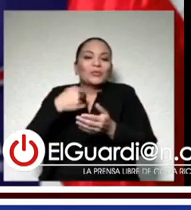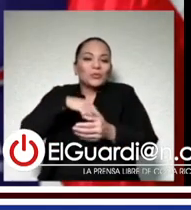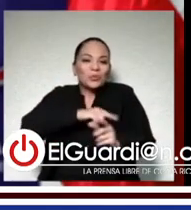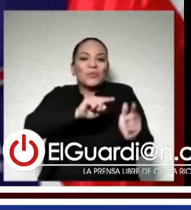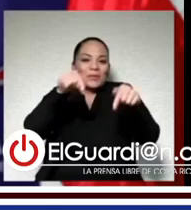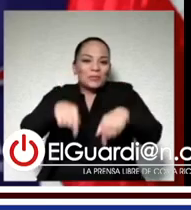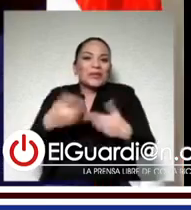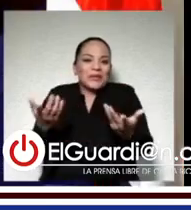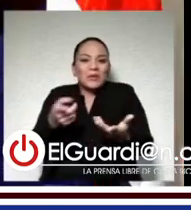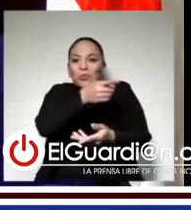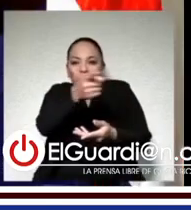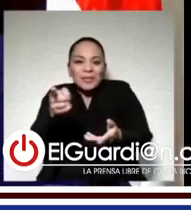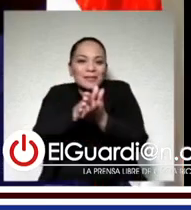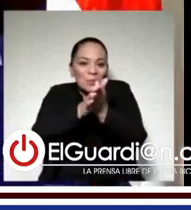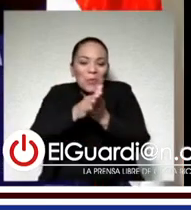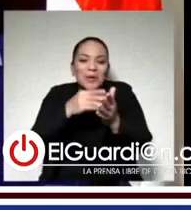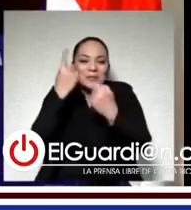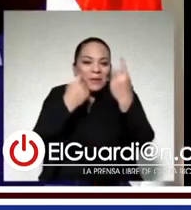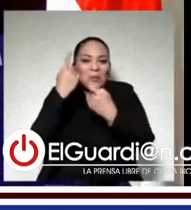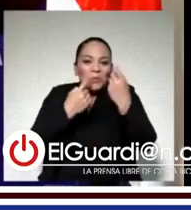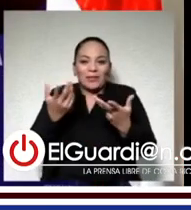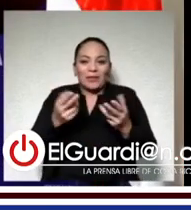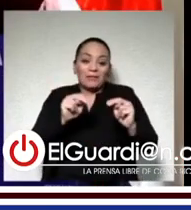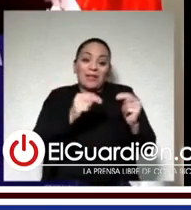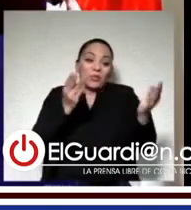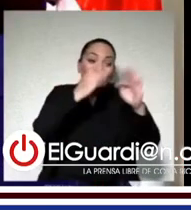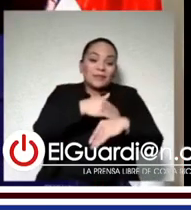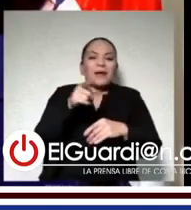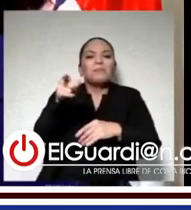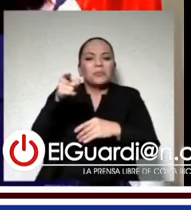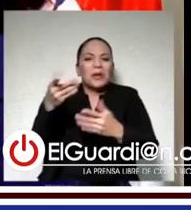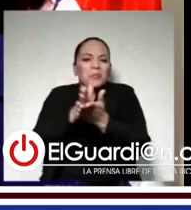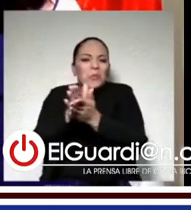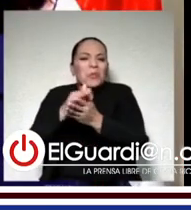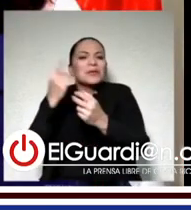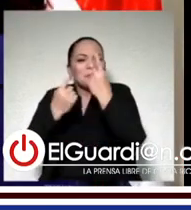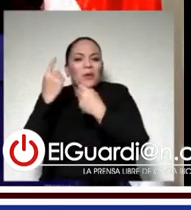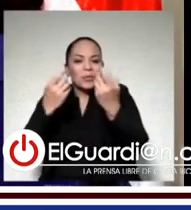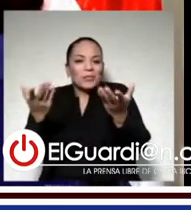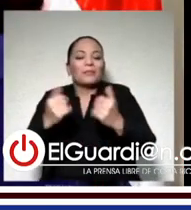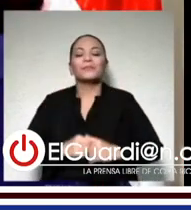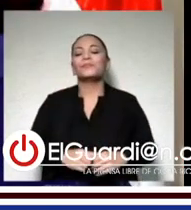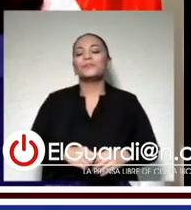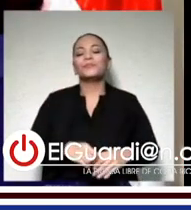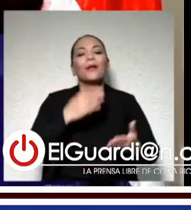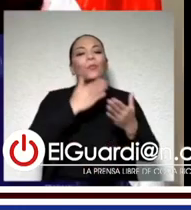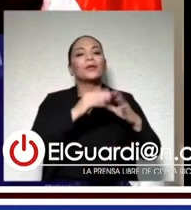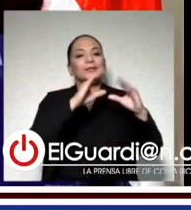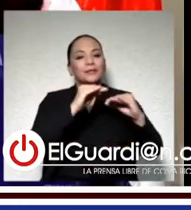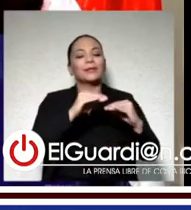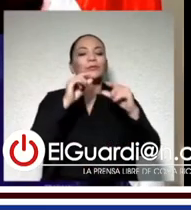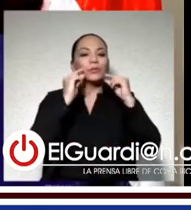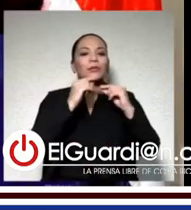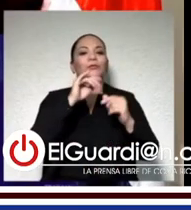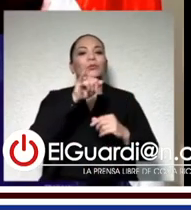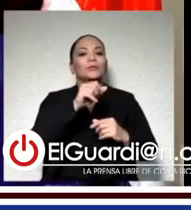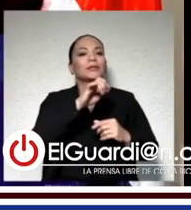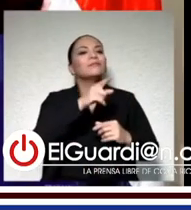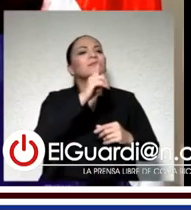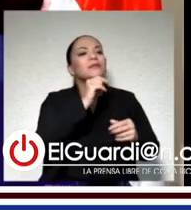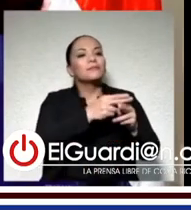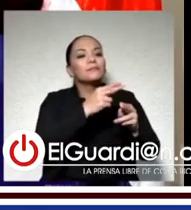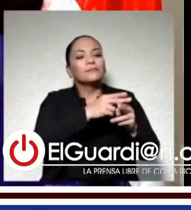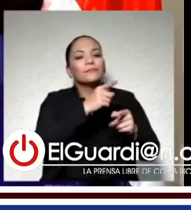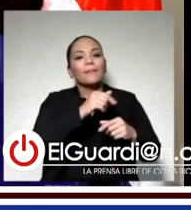sí señor, aunque la nación no está aquí, pero dense gusto. Buenas tardes, don Rodrigo y doña Jocelyn. Identifíquese, por favor. Álvaro